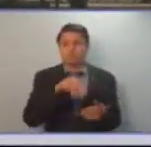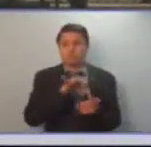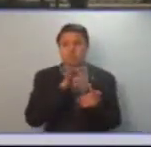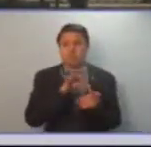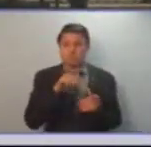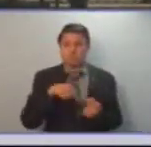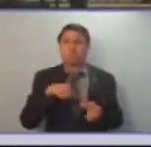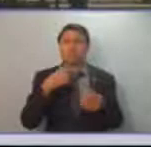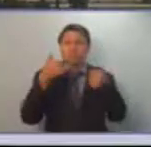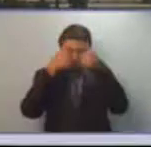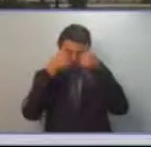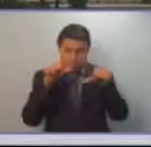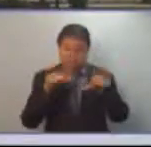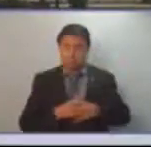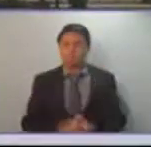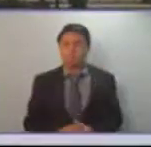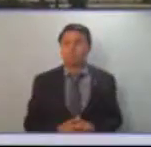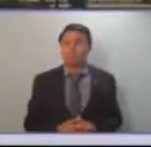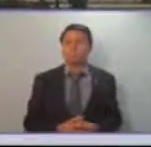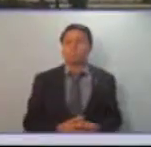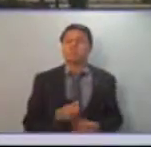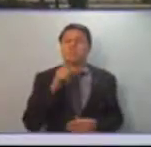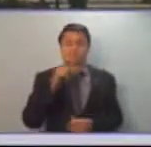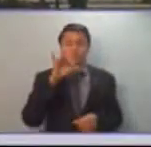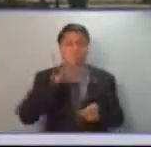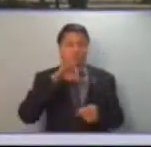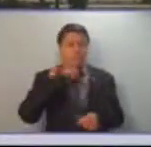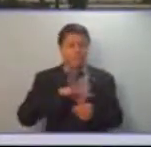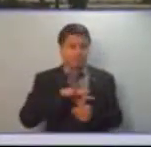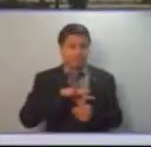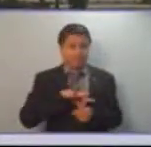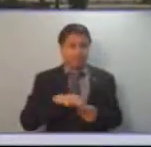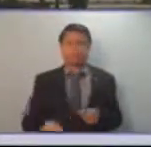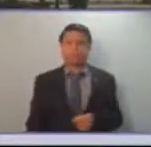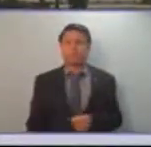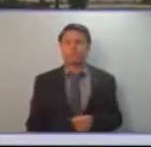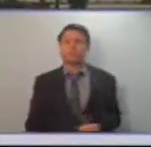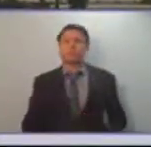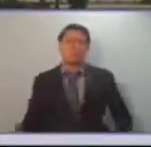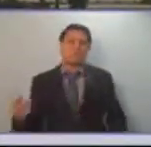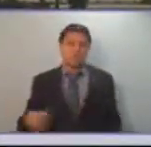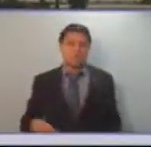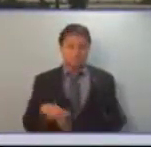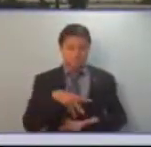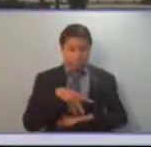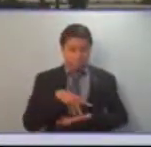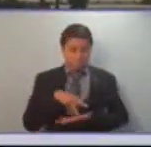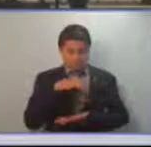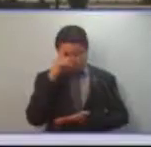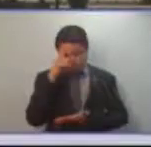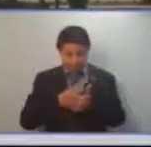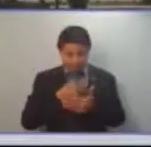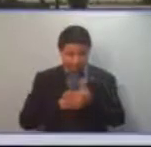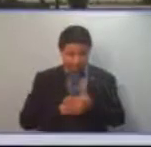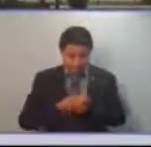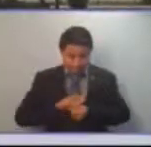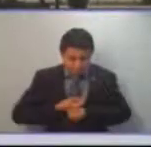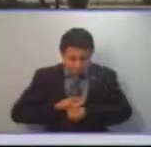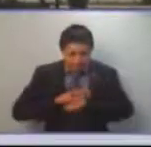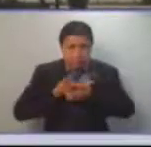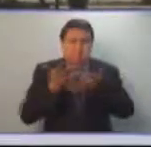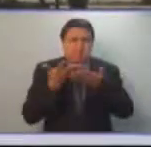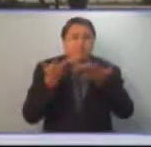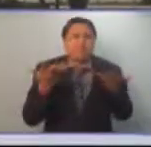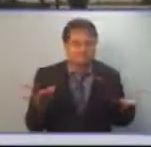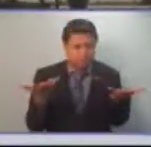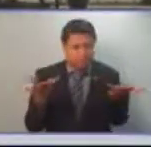pero estoy de acuerdo, porque una elección es la expresión de un esfuerzo de la ciudadanía